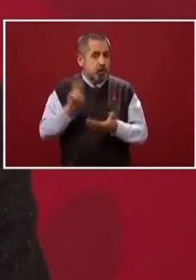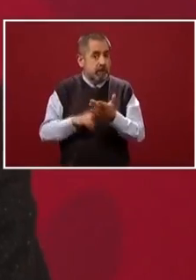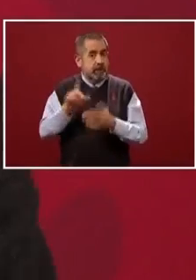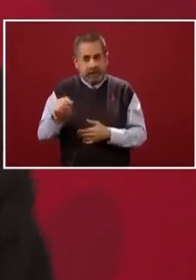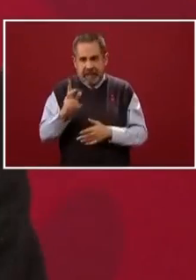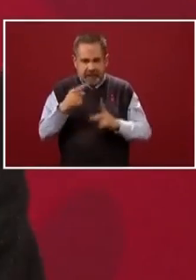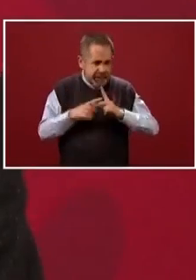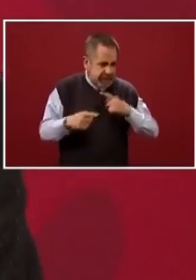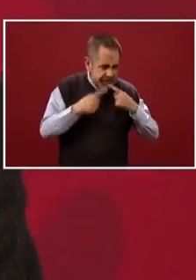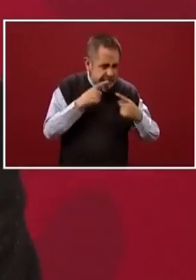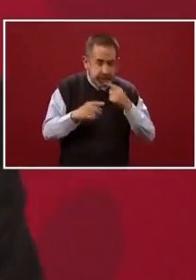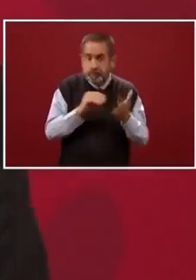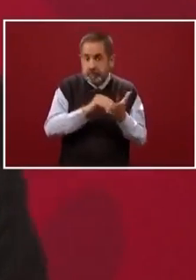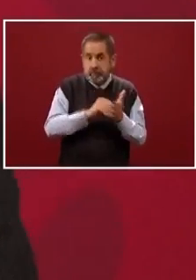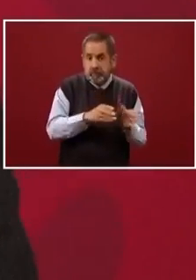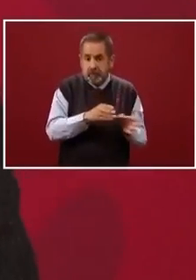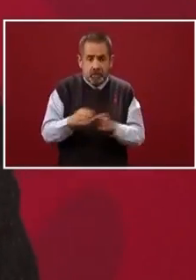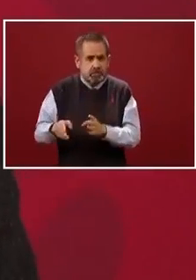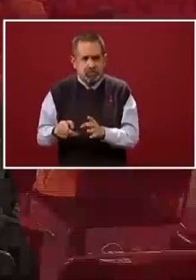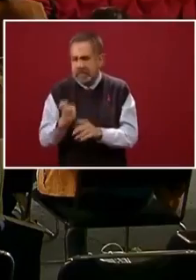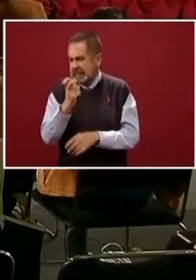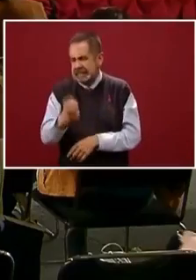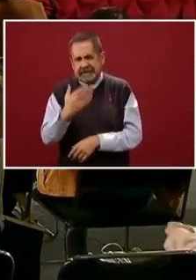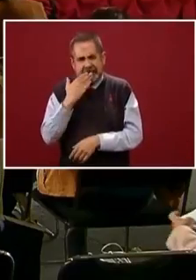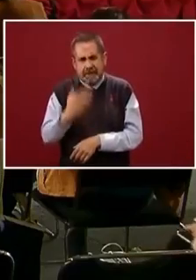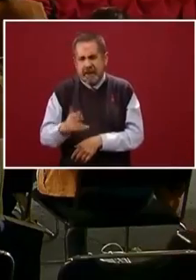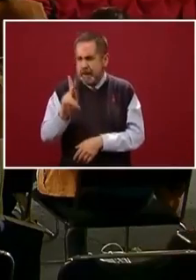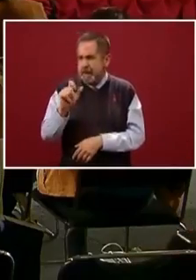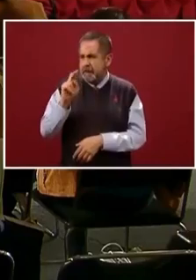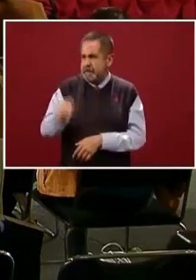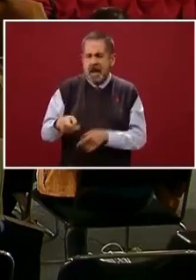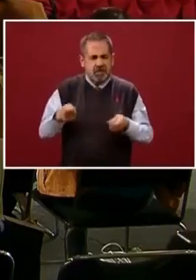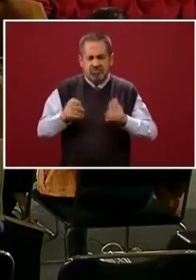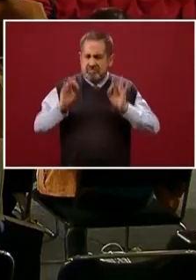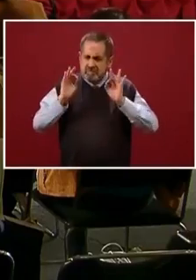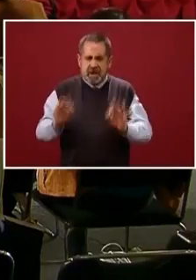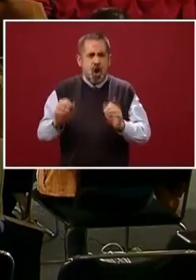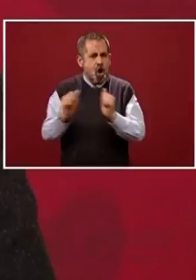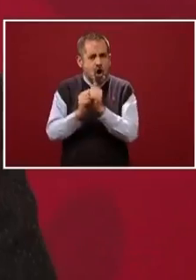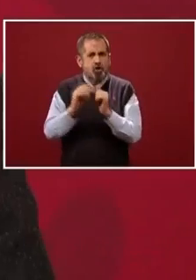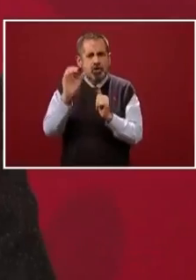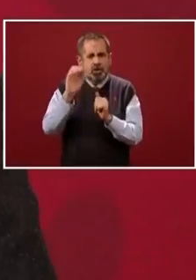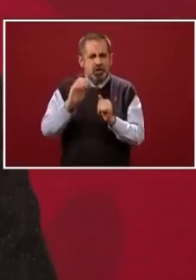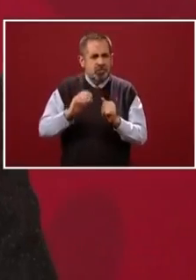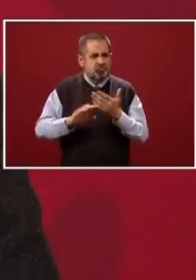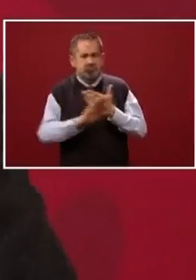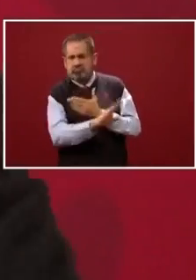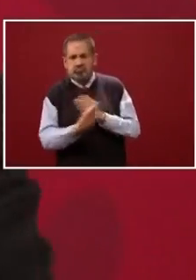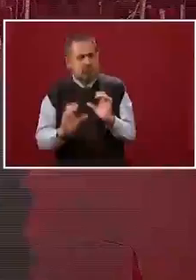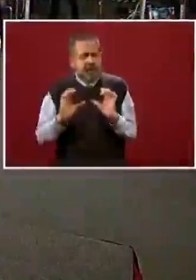2020 y que ha continuado, es el plan correcto para enfrentar científica y técnicamente esta epidemia.